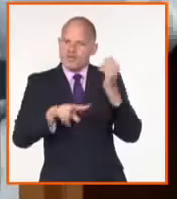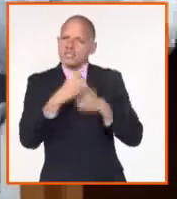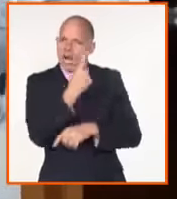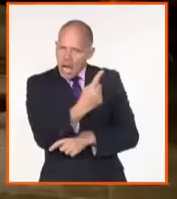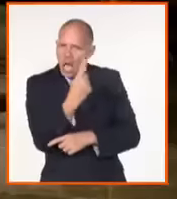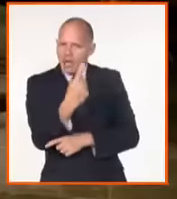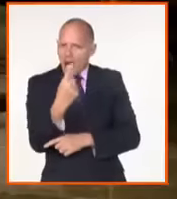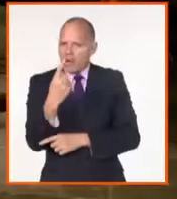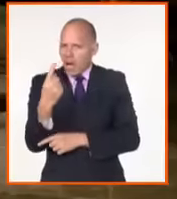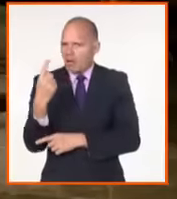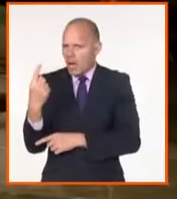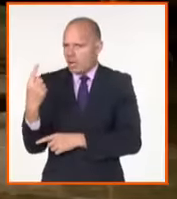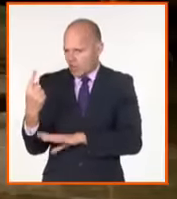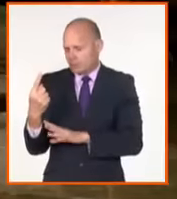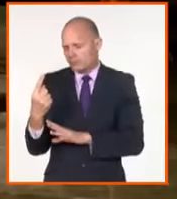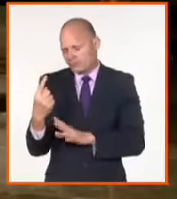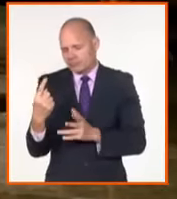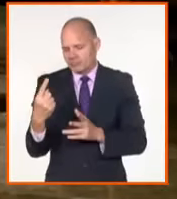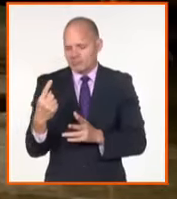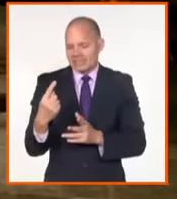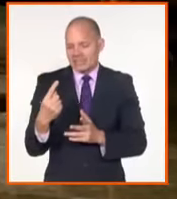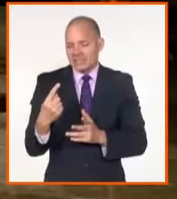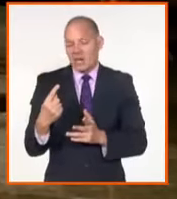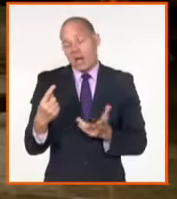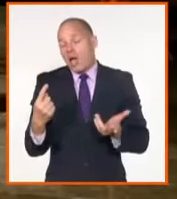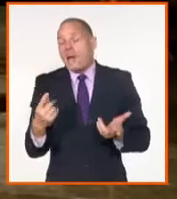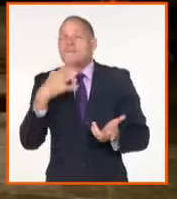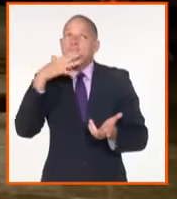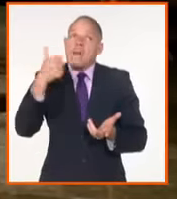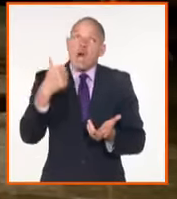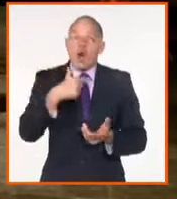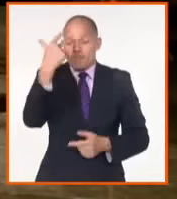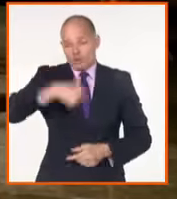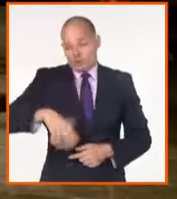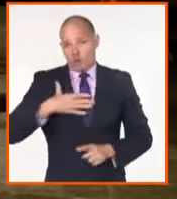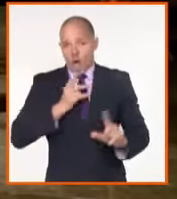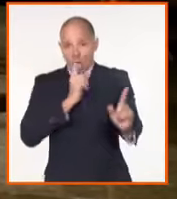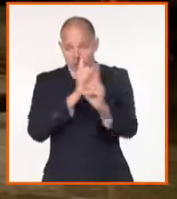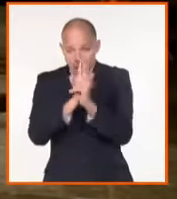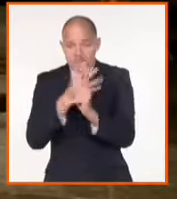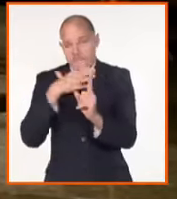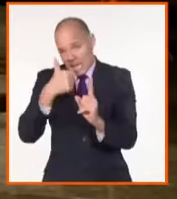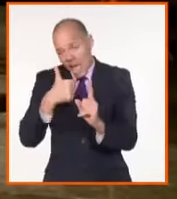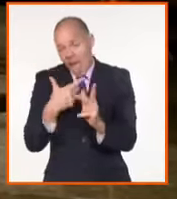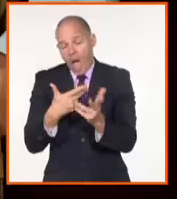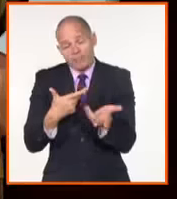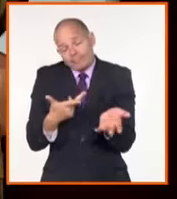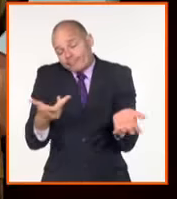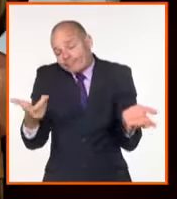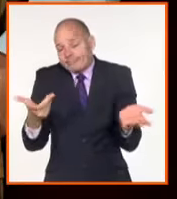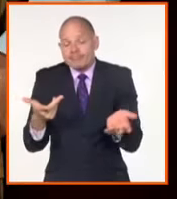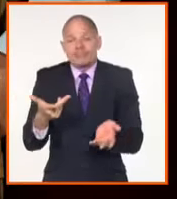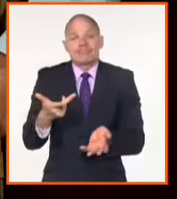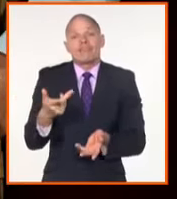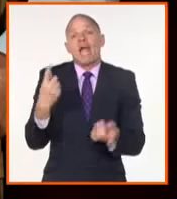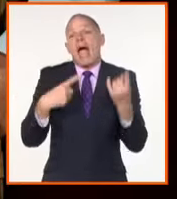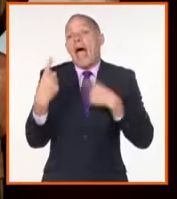no nos ha permitido el contacto ese presencial que siempre es tan, tan bueno, pero hemos podido hacer análisis